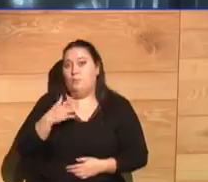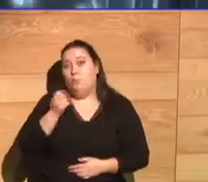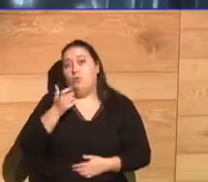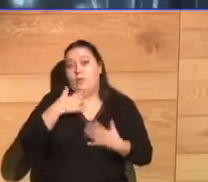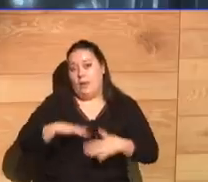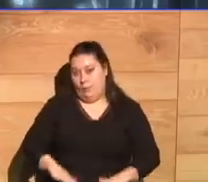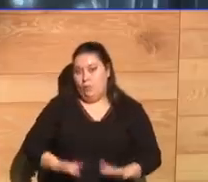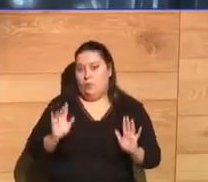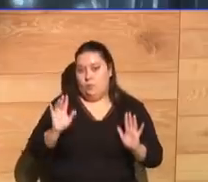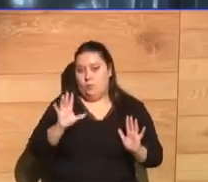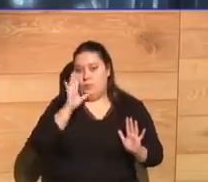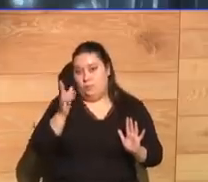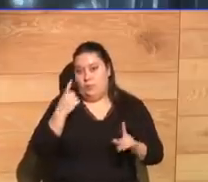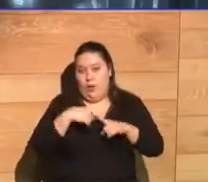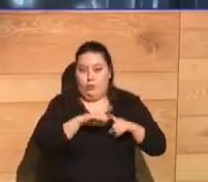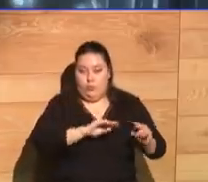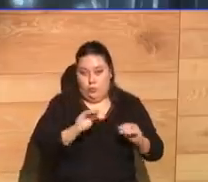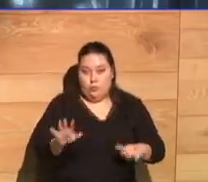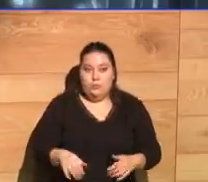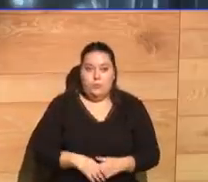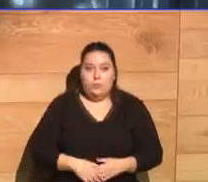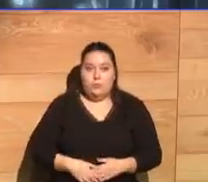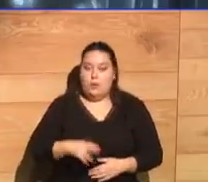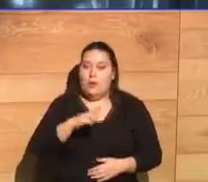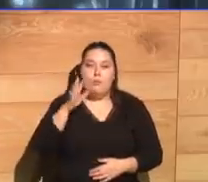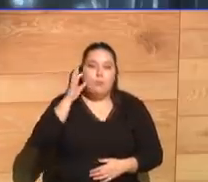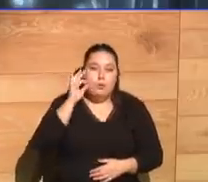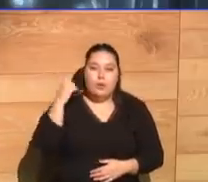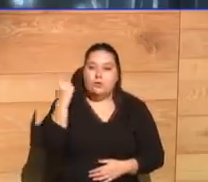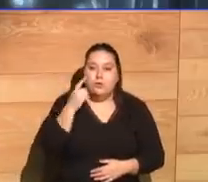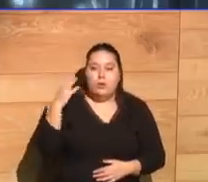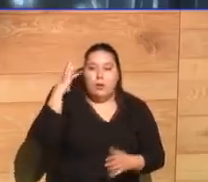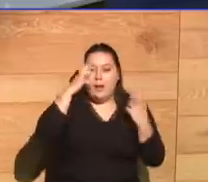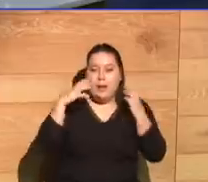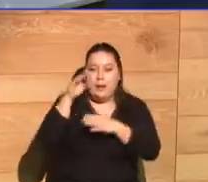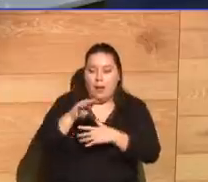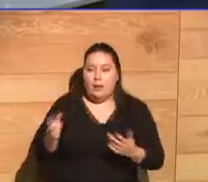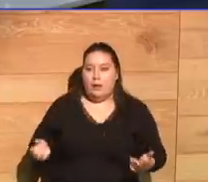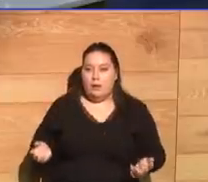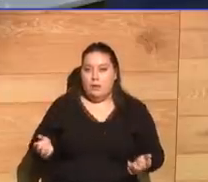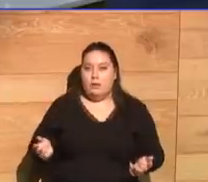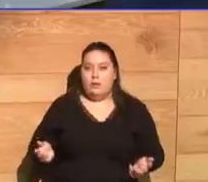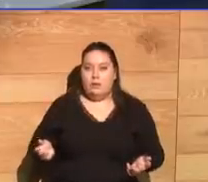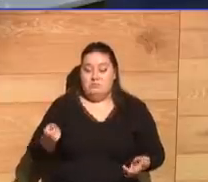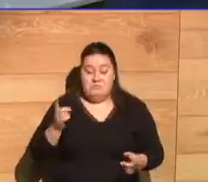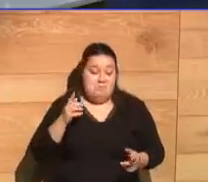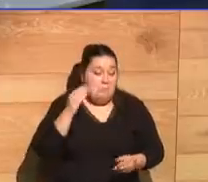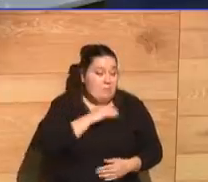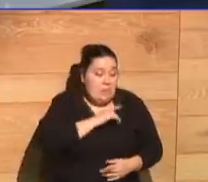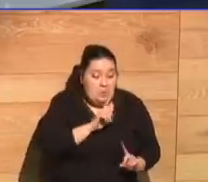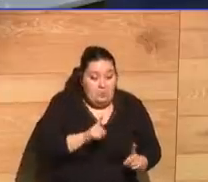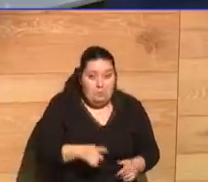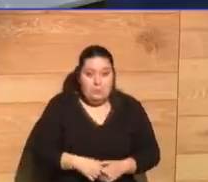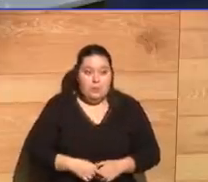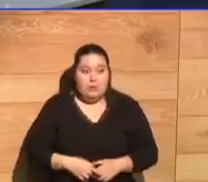Estar a sus cosas. ¿Nos da un poquito de pena esa mujer sola en la granja? No. Es que no pensaba. Juan, es que yo